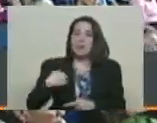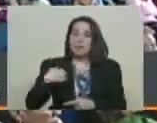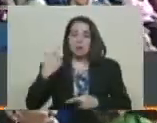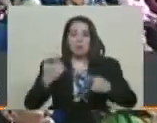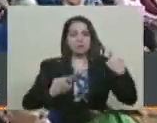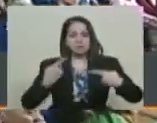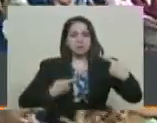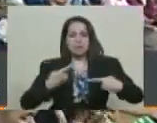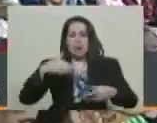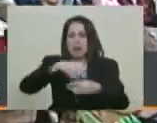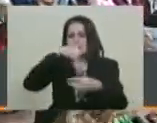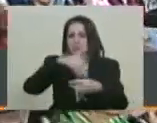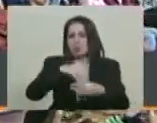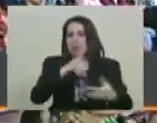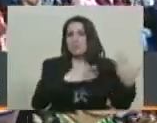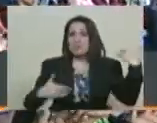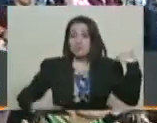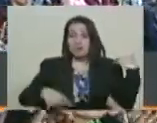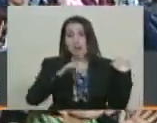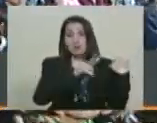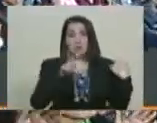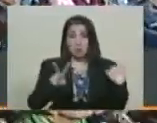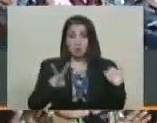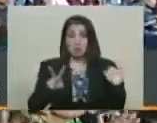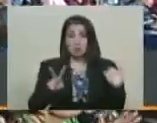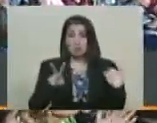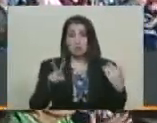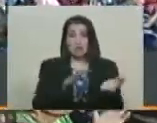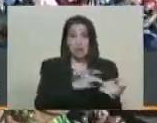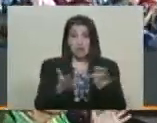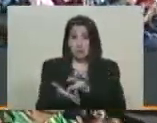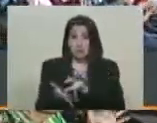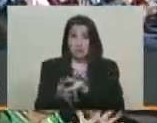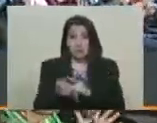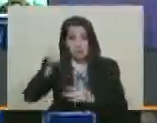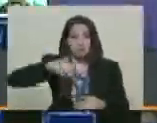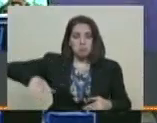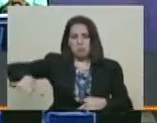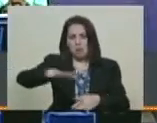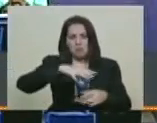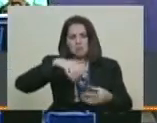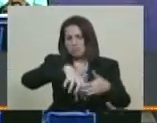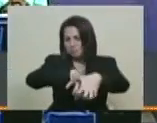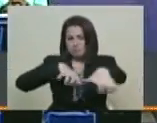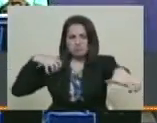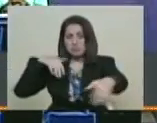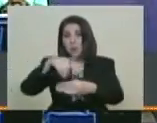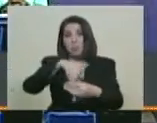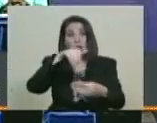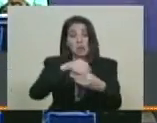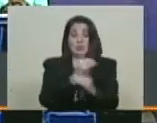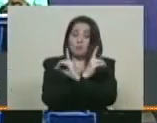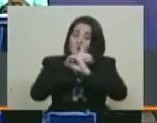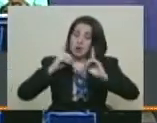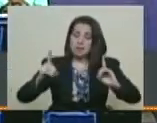así será. El 22 de abril tendremos elecciones, habrá pueblo votando y habrá